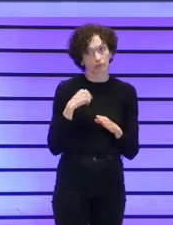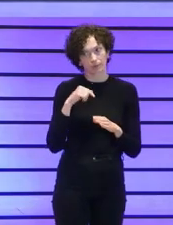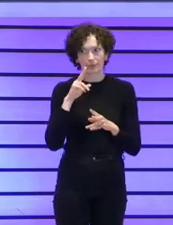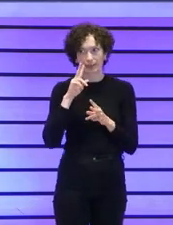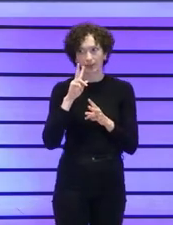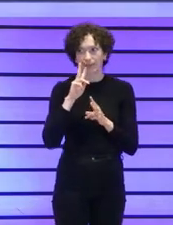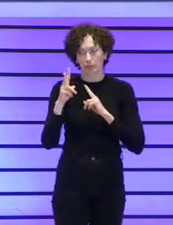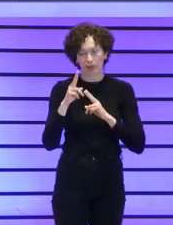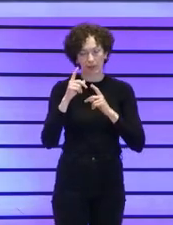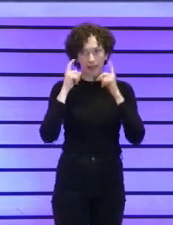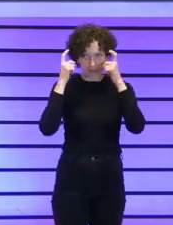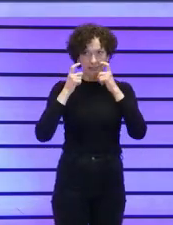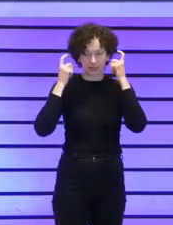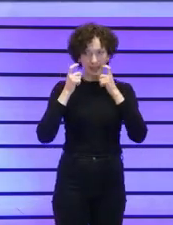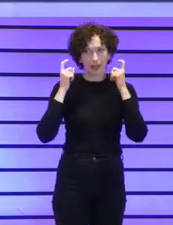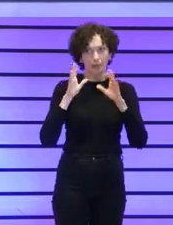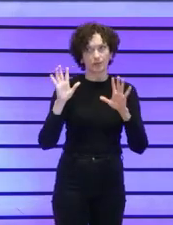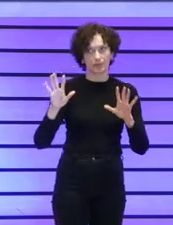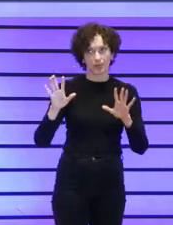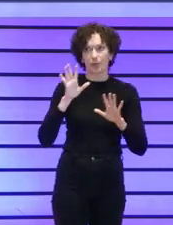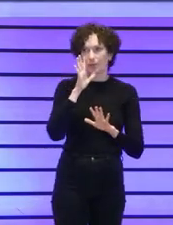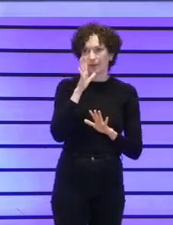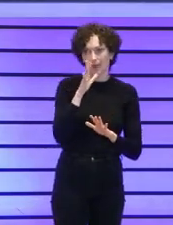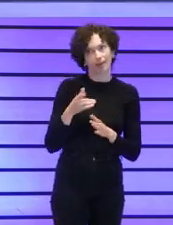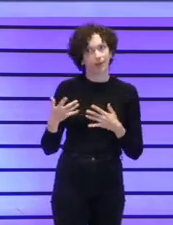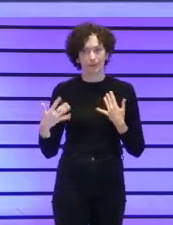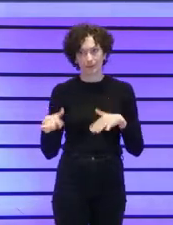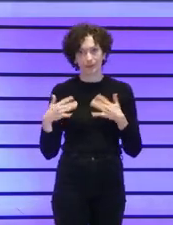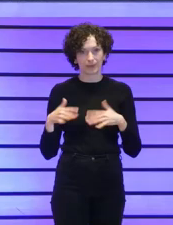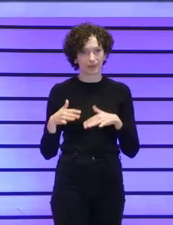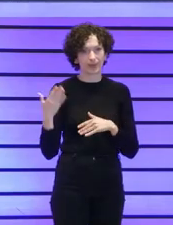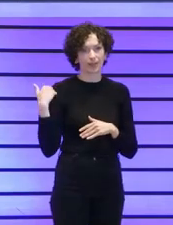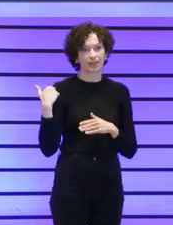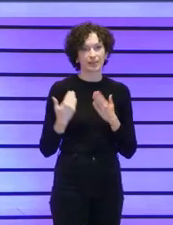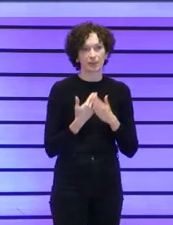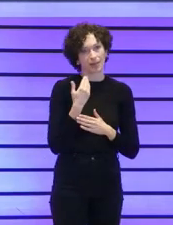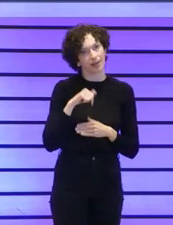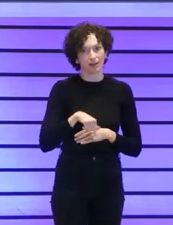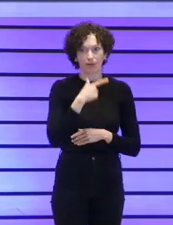las trae, todo hay que decirlo. Hemos empezado por la más facilona esta mañana.